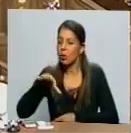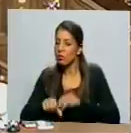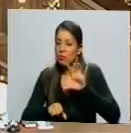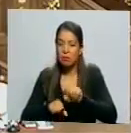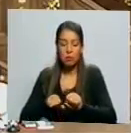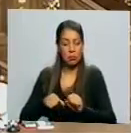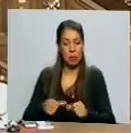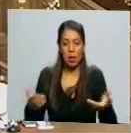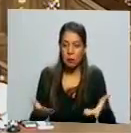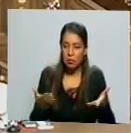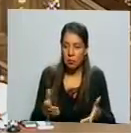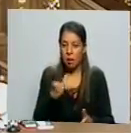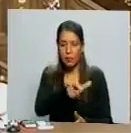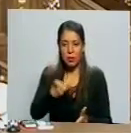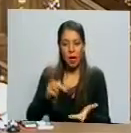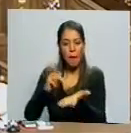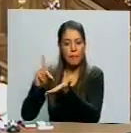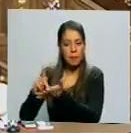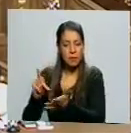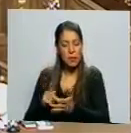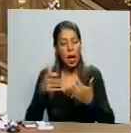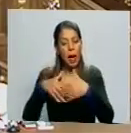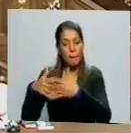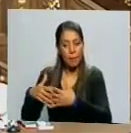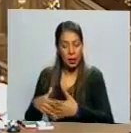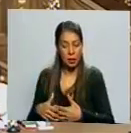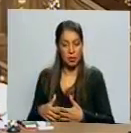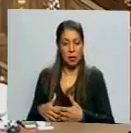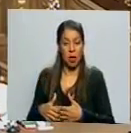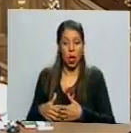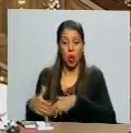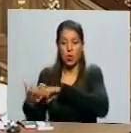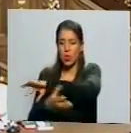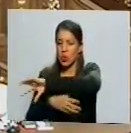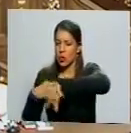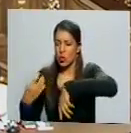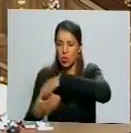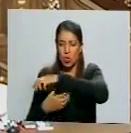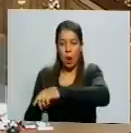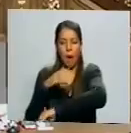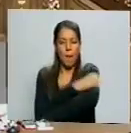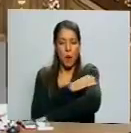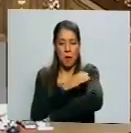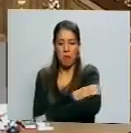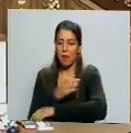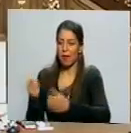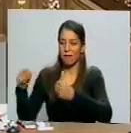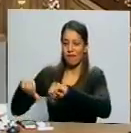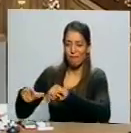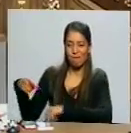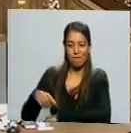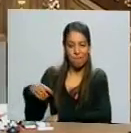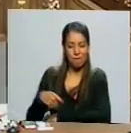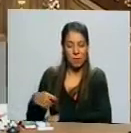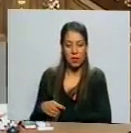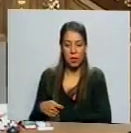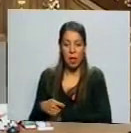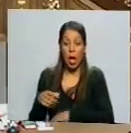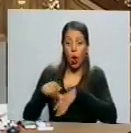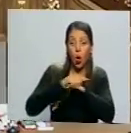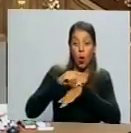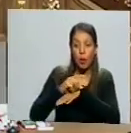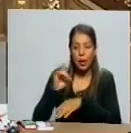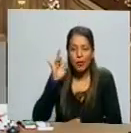estímulo a los nuevos actores productivos. En medio de la guerra, en medio de la coyuntura, la creatividad